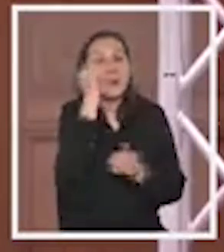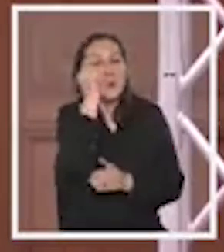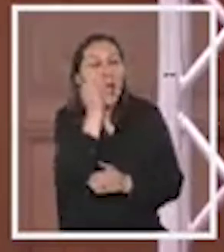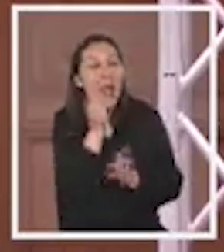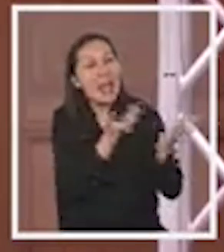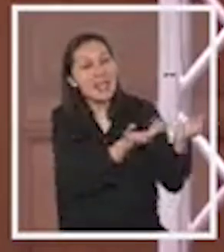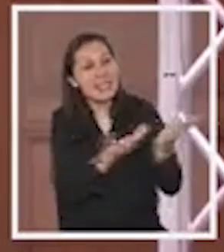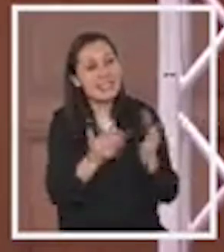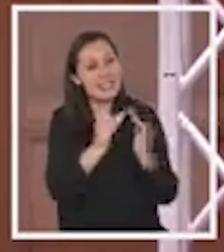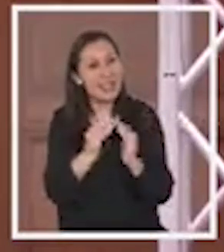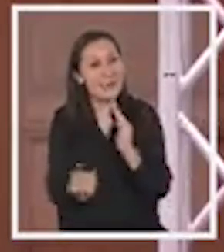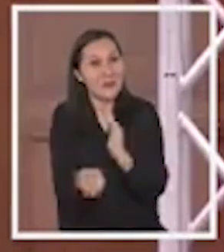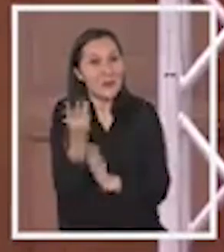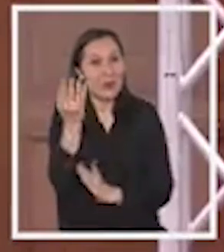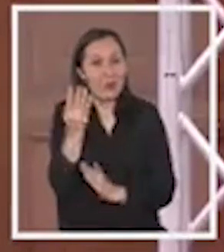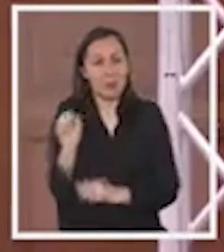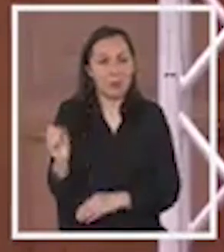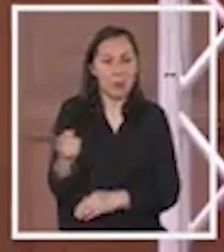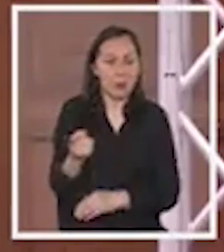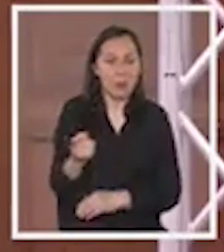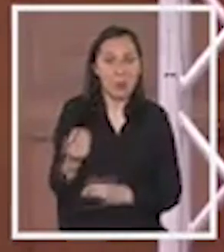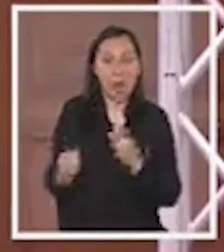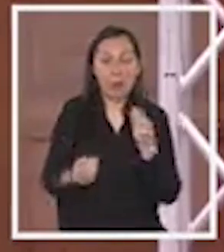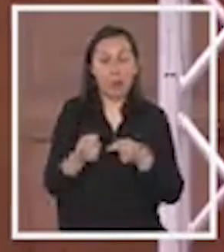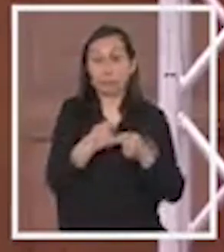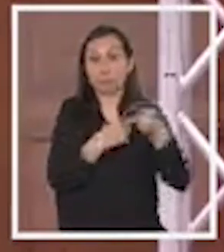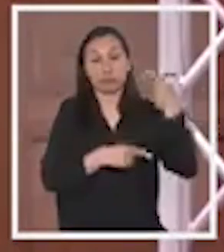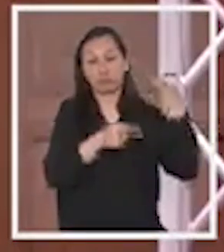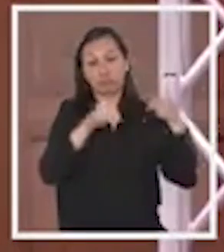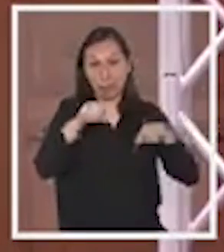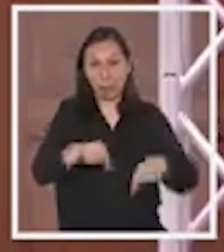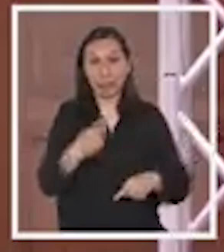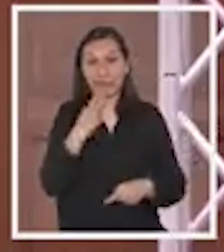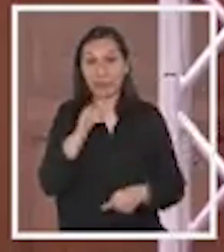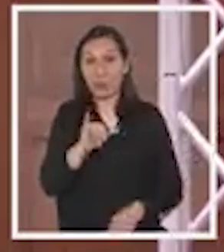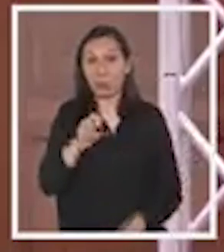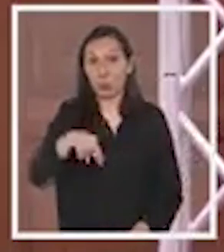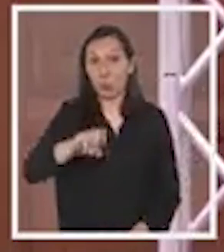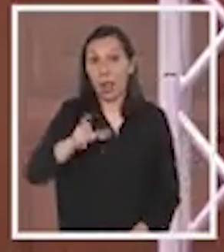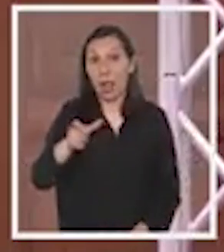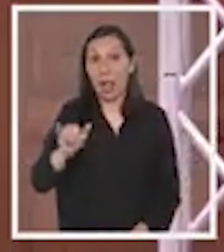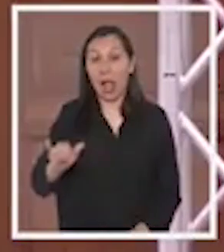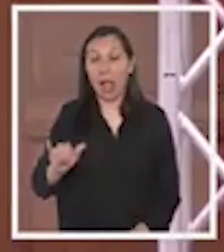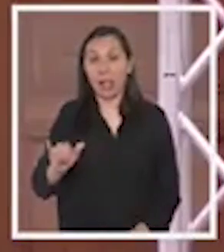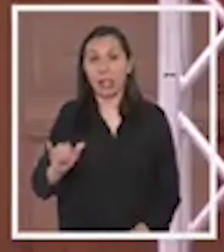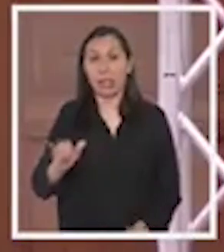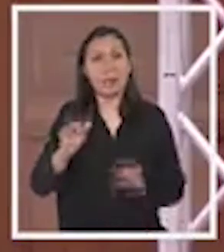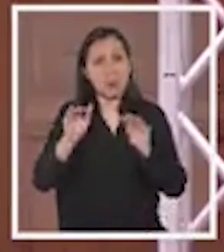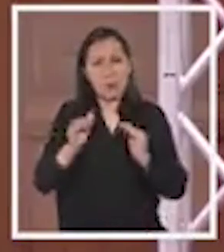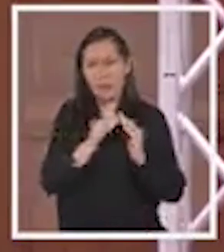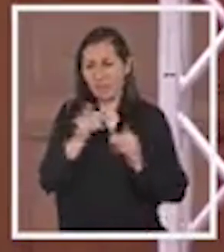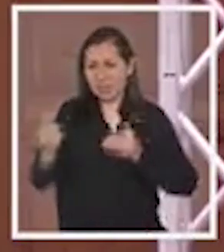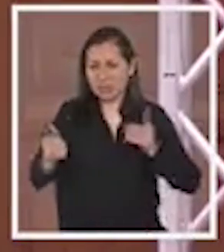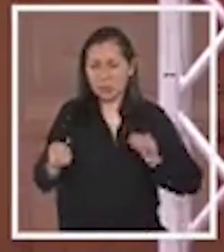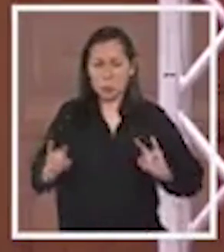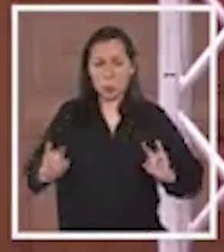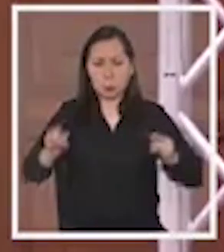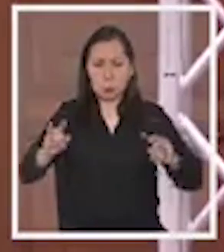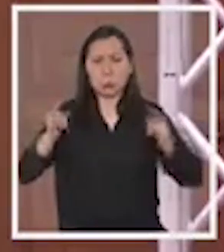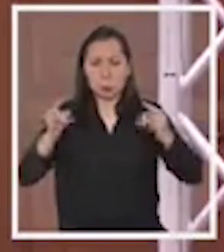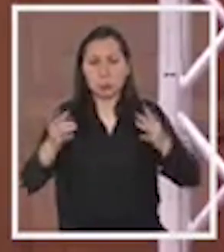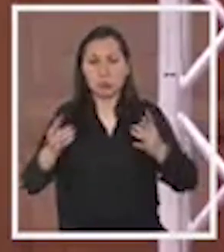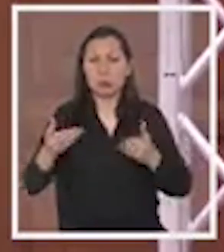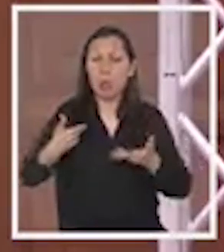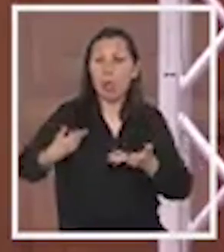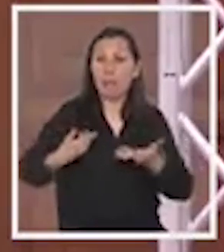cariño. Y una de las primeras cosas que me pasa es la historia del barrio Yungay, que la habían levantado los mismos vecinos y vecinas. Y